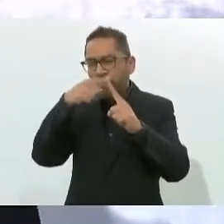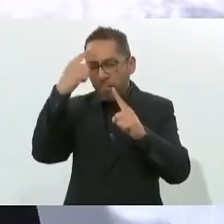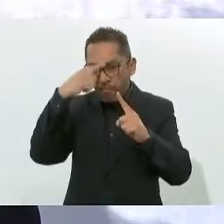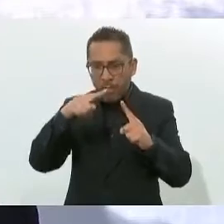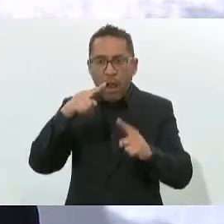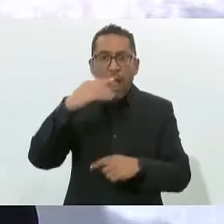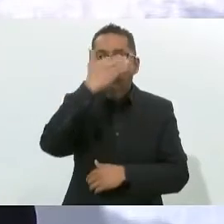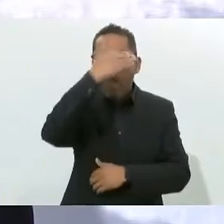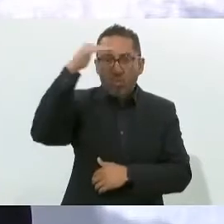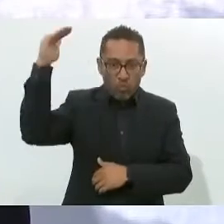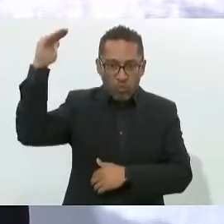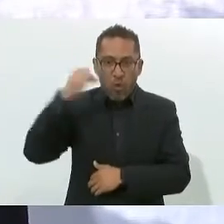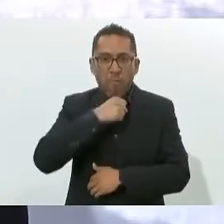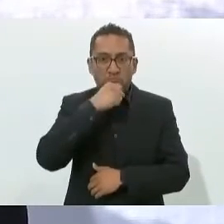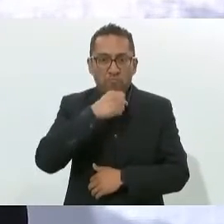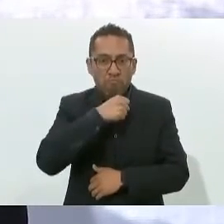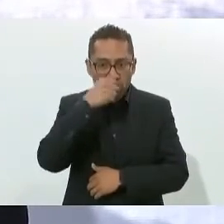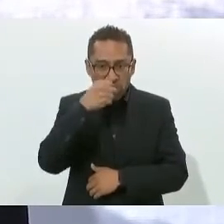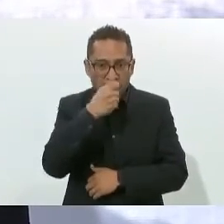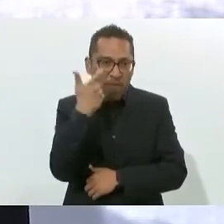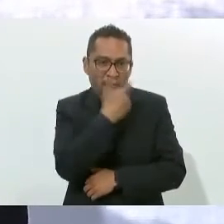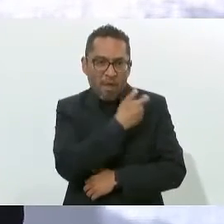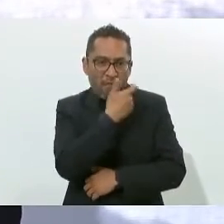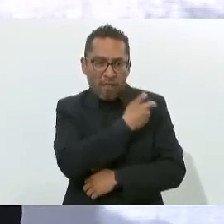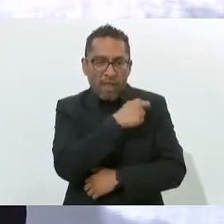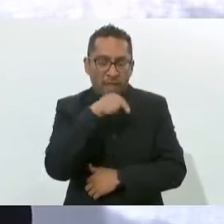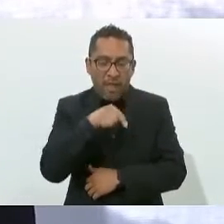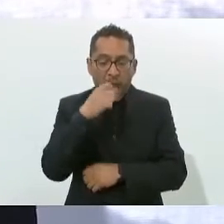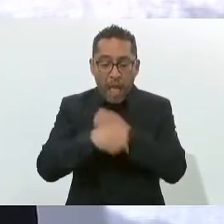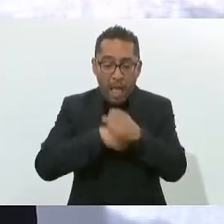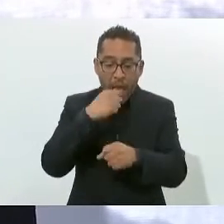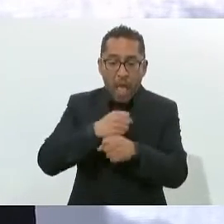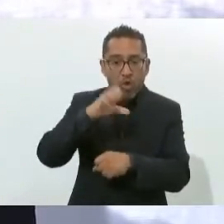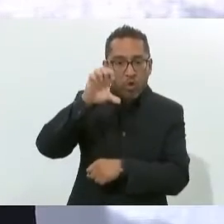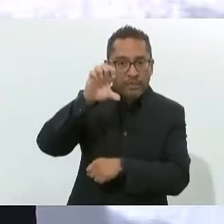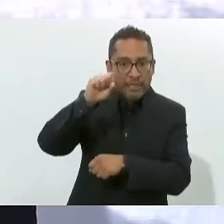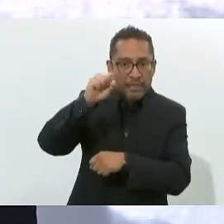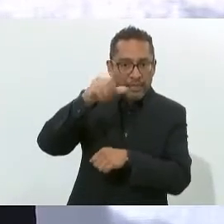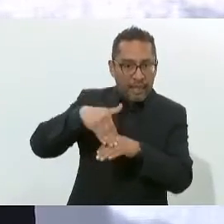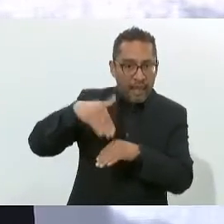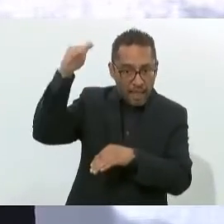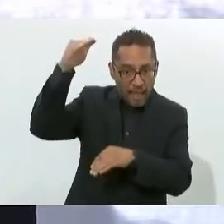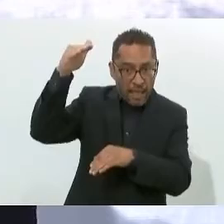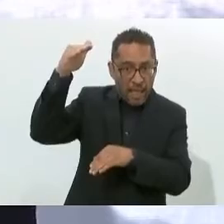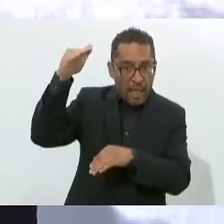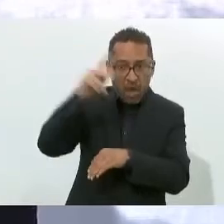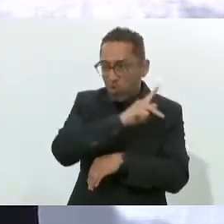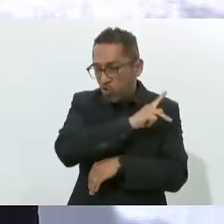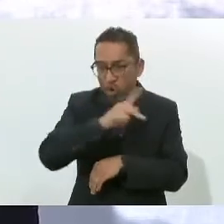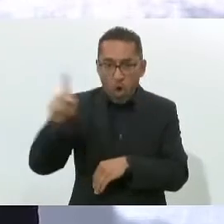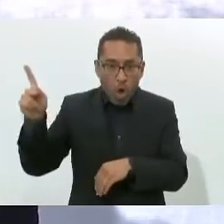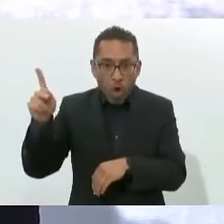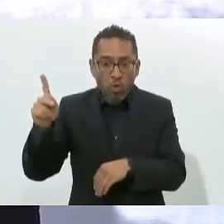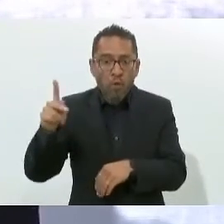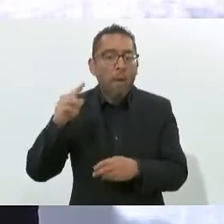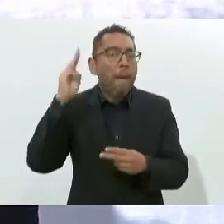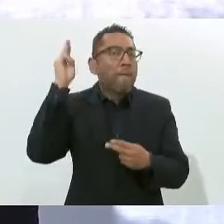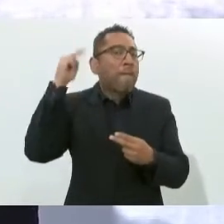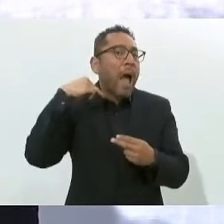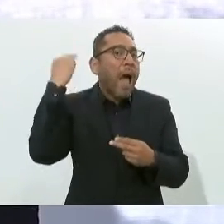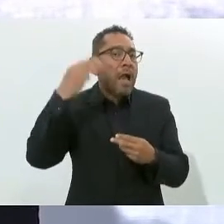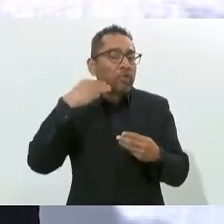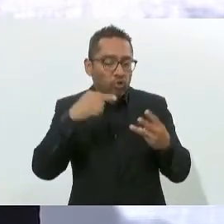los adultos mayores de 60 años, a todos a finales de marzo.